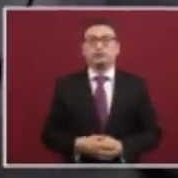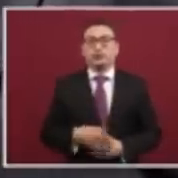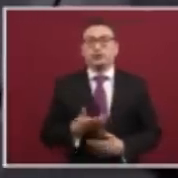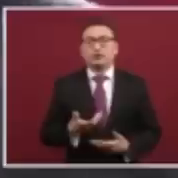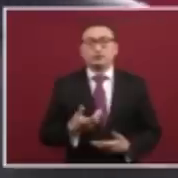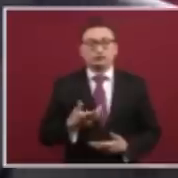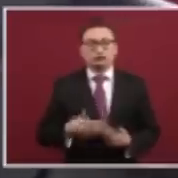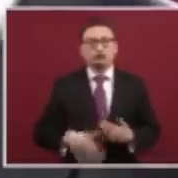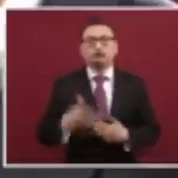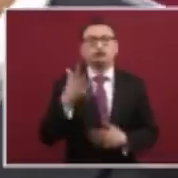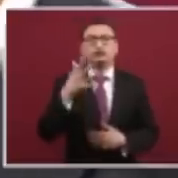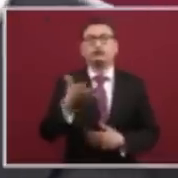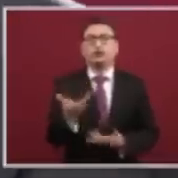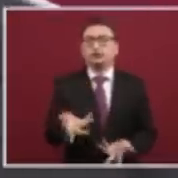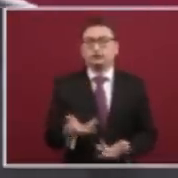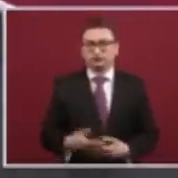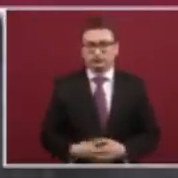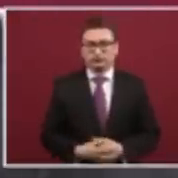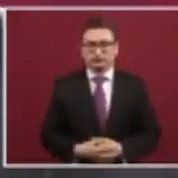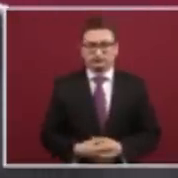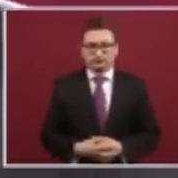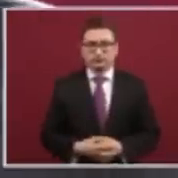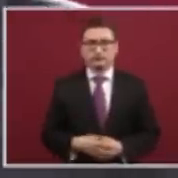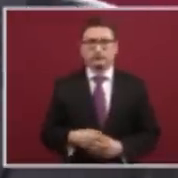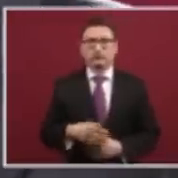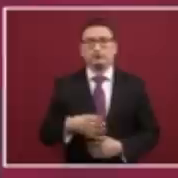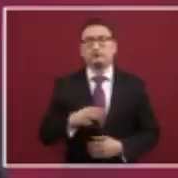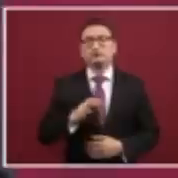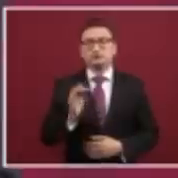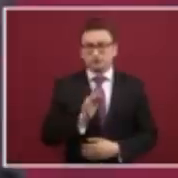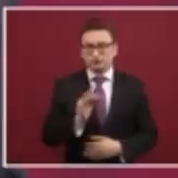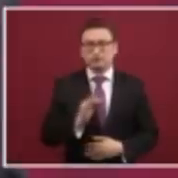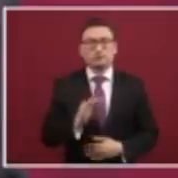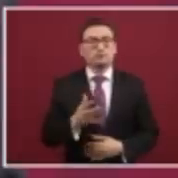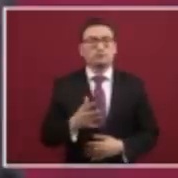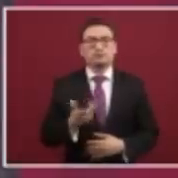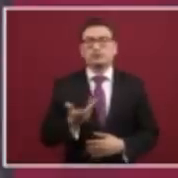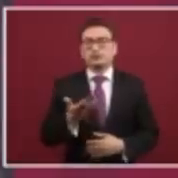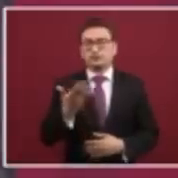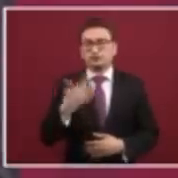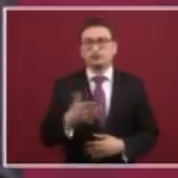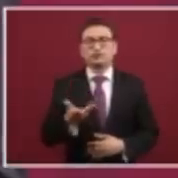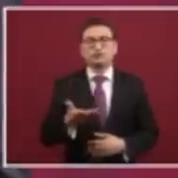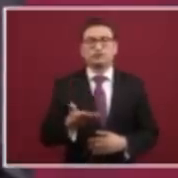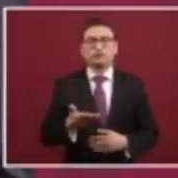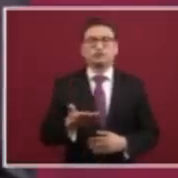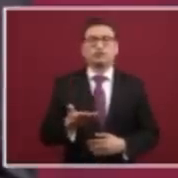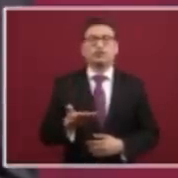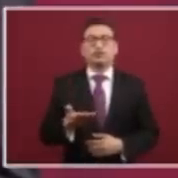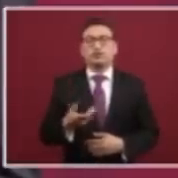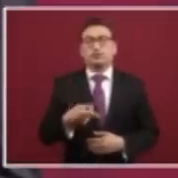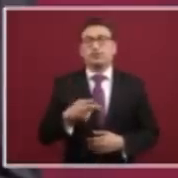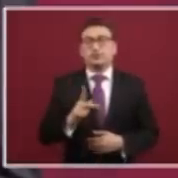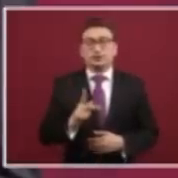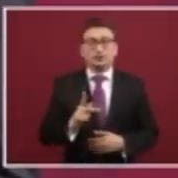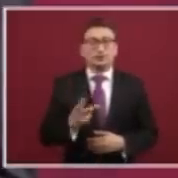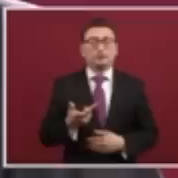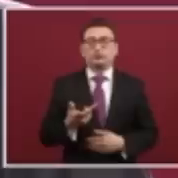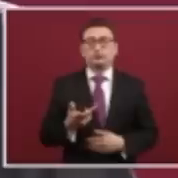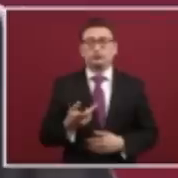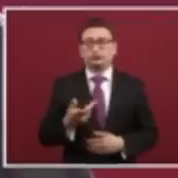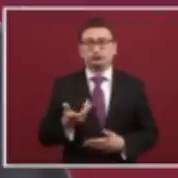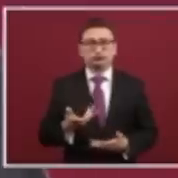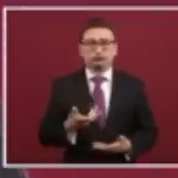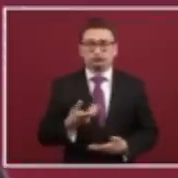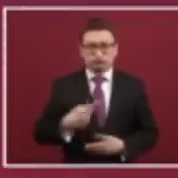nos depara el destino en esta situación, hay que esperar, pero pues no vamos a